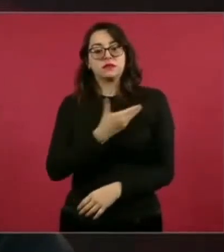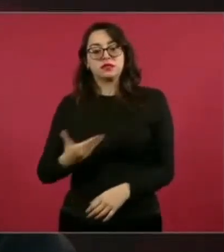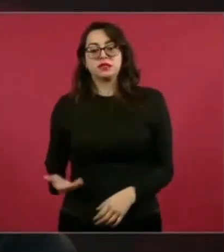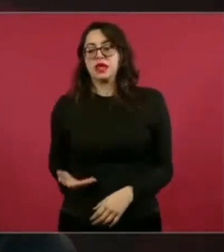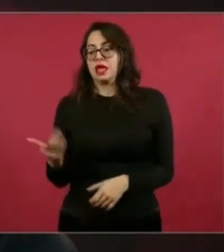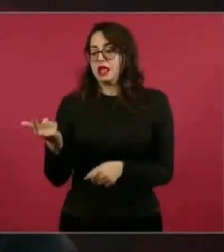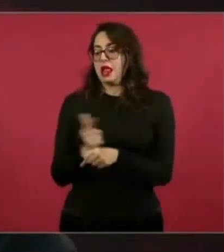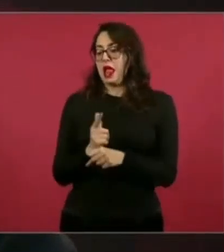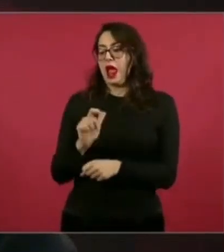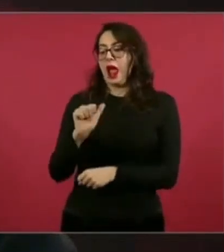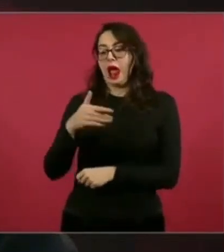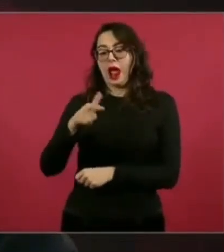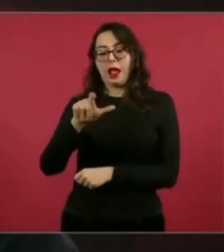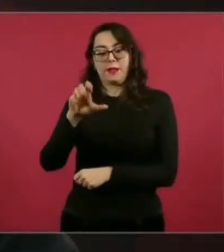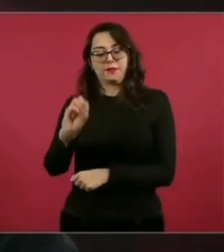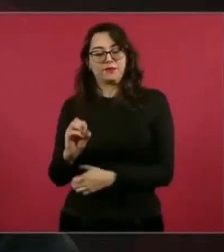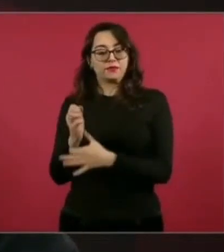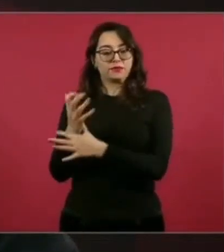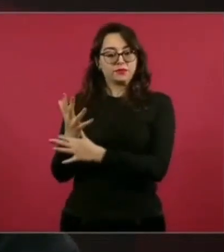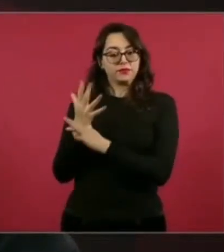López Obrador,